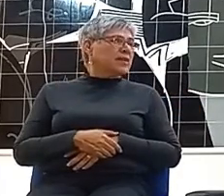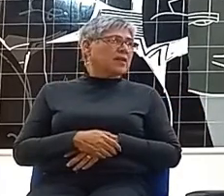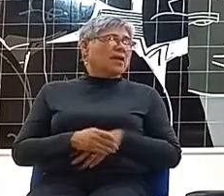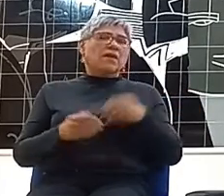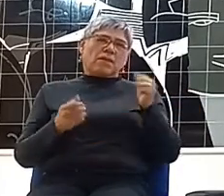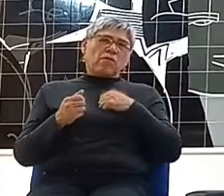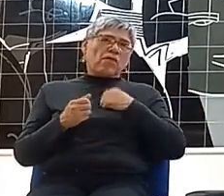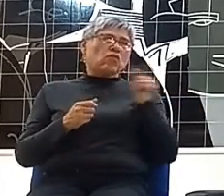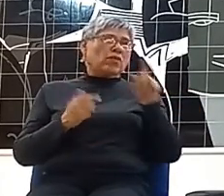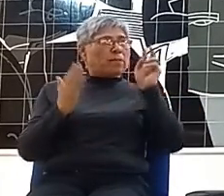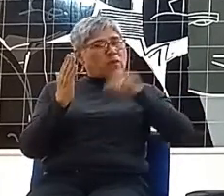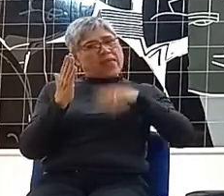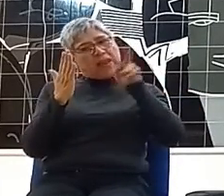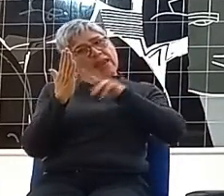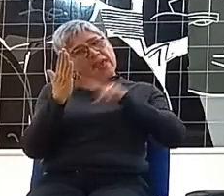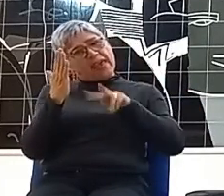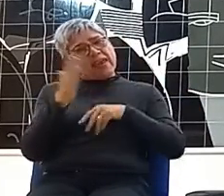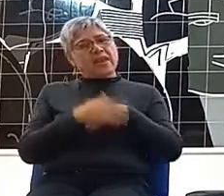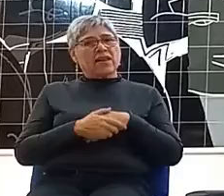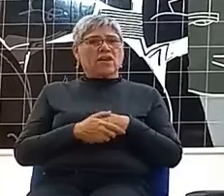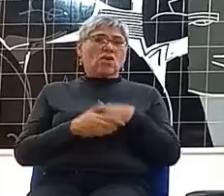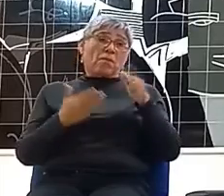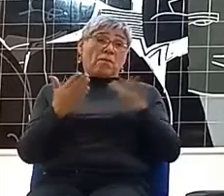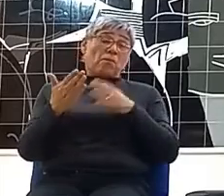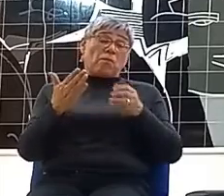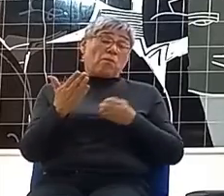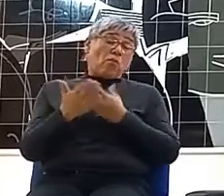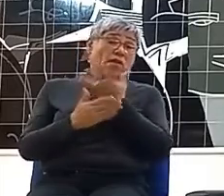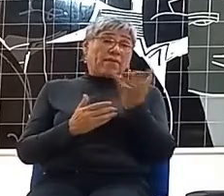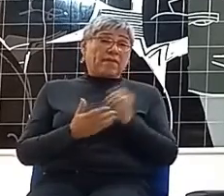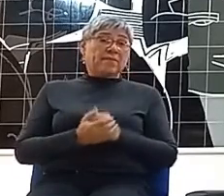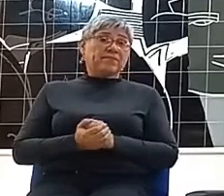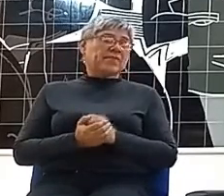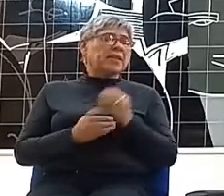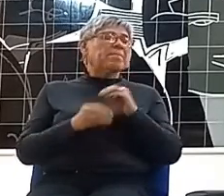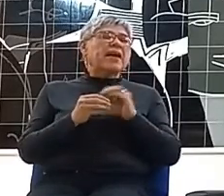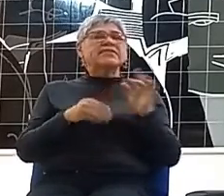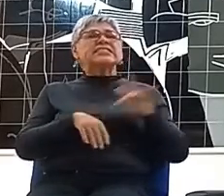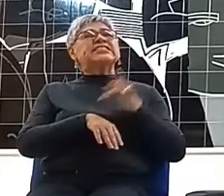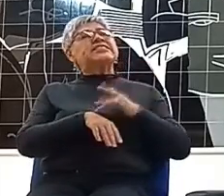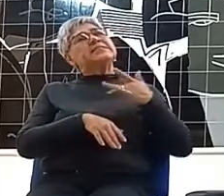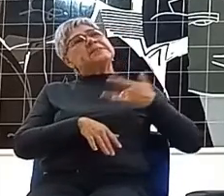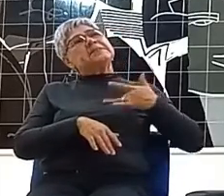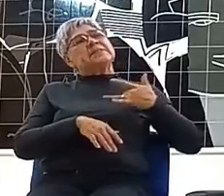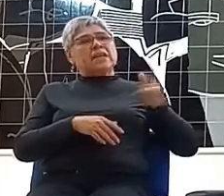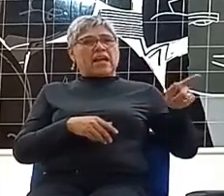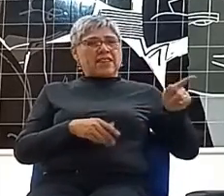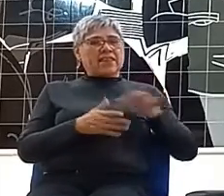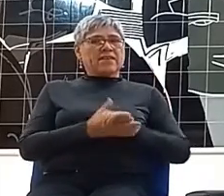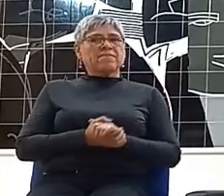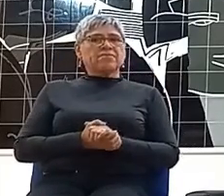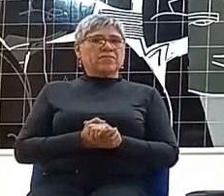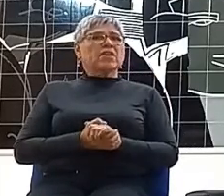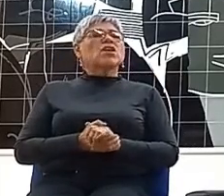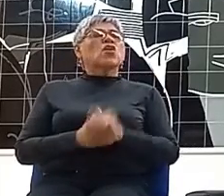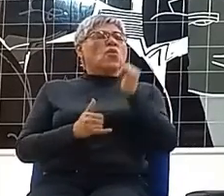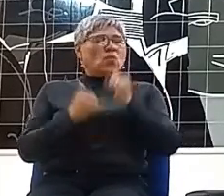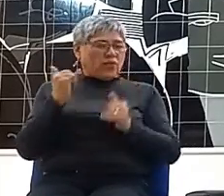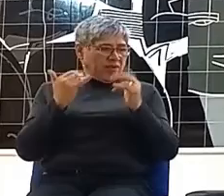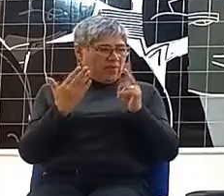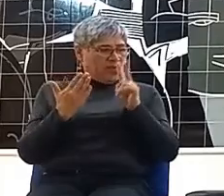leyeras un poema de Librería de Viejo, quizá el poema que más te motive a propósito de uno de esos últimos